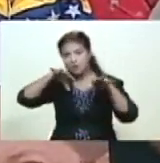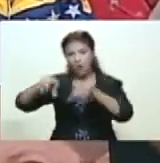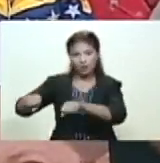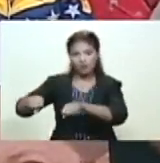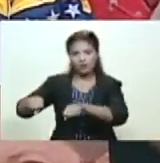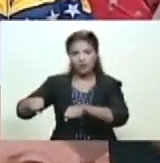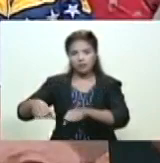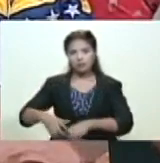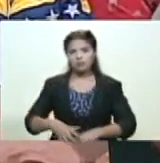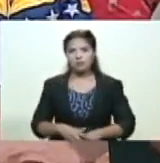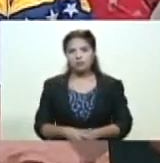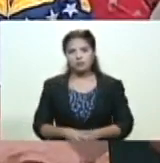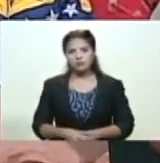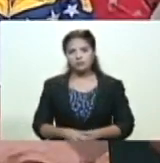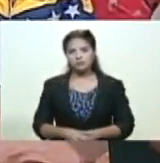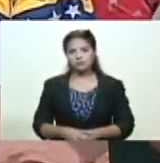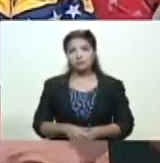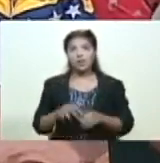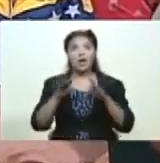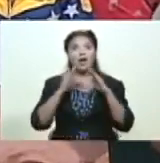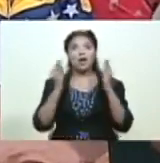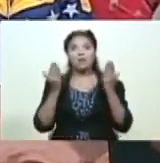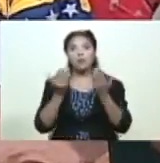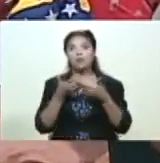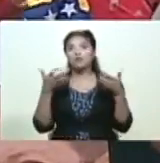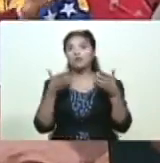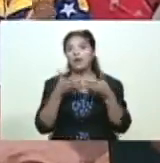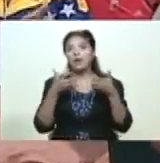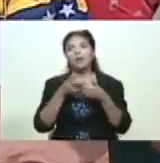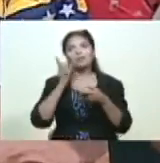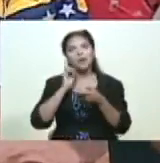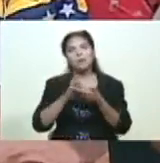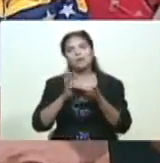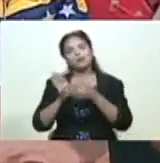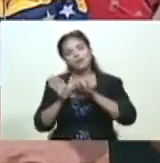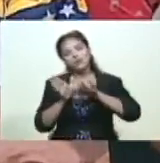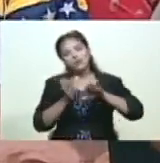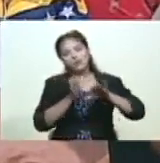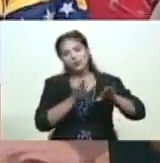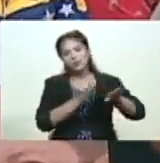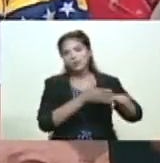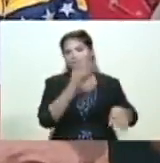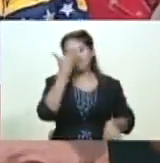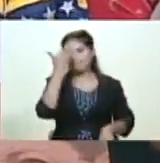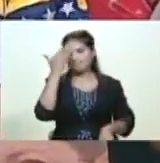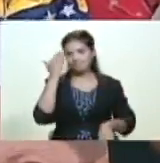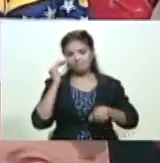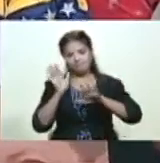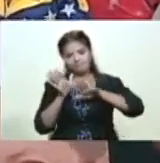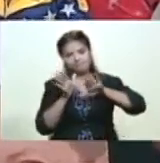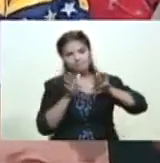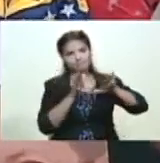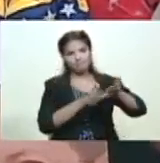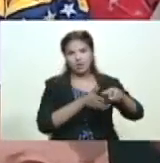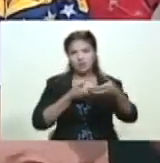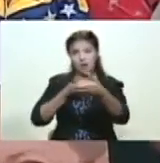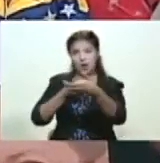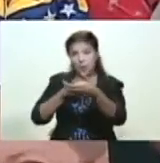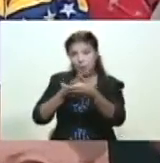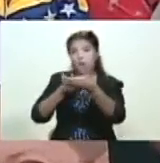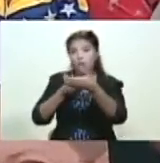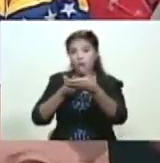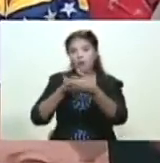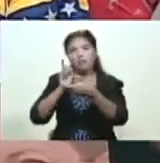conquistando. El mundo de las guerras tiene que ir quedando atrás. El mundo de las cañoneras tiene que